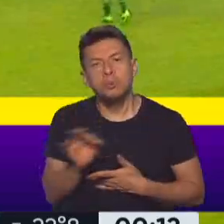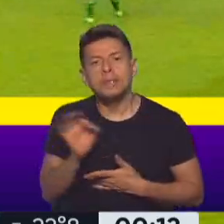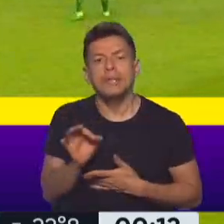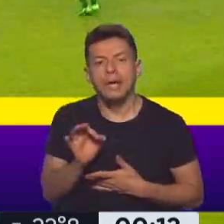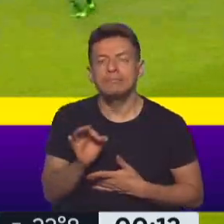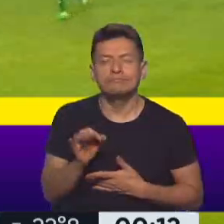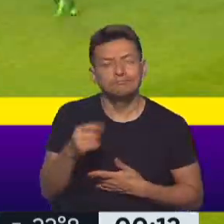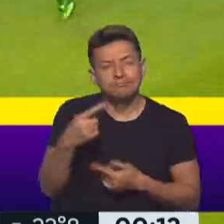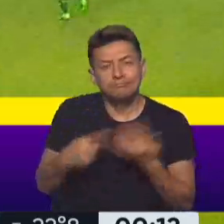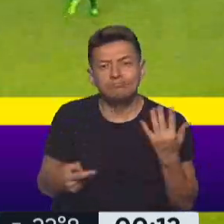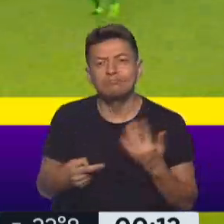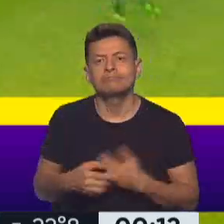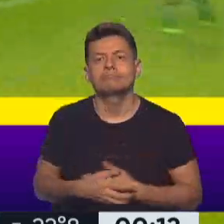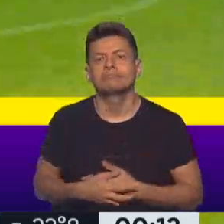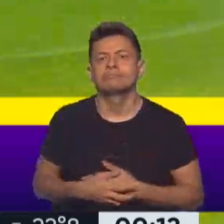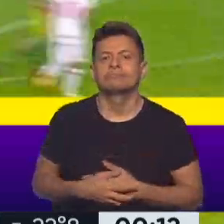cierta